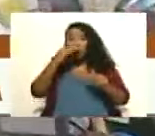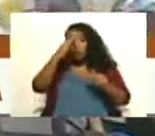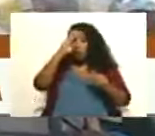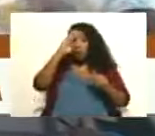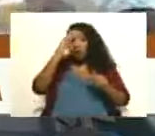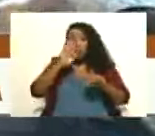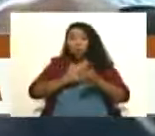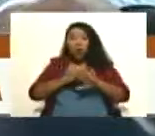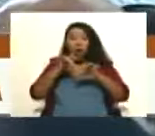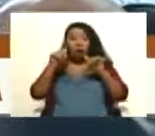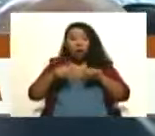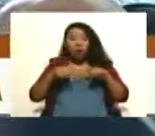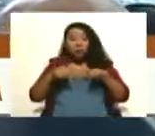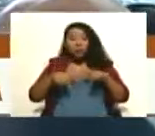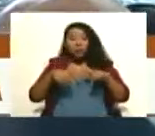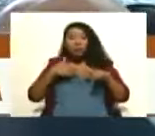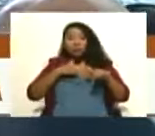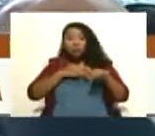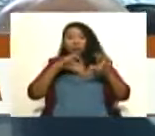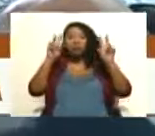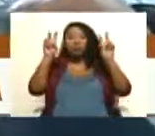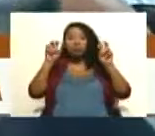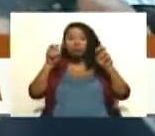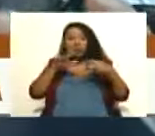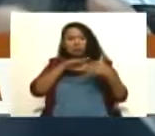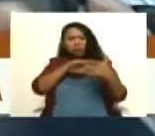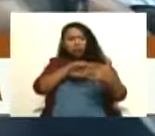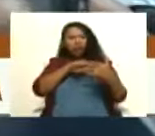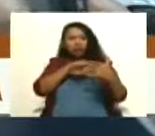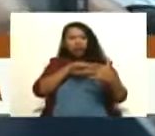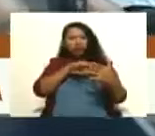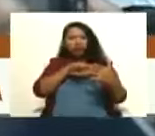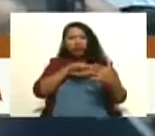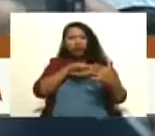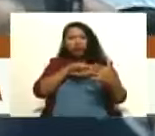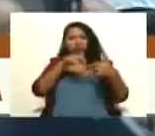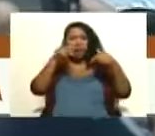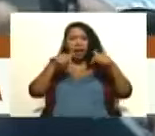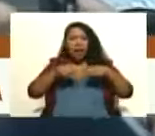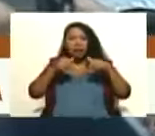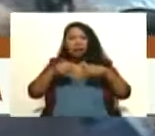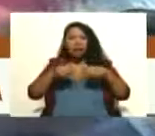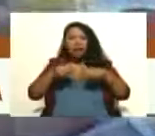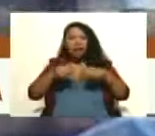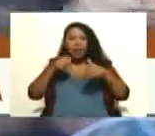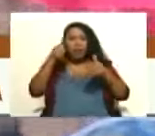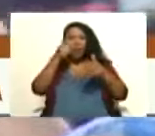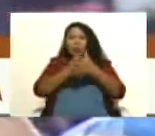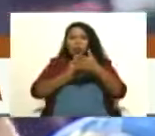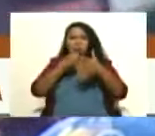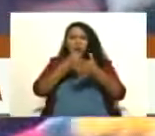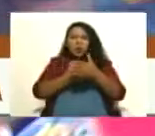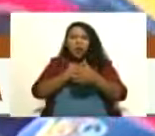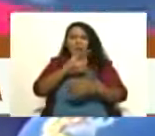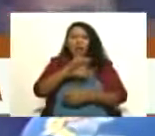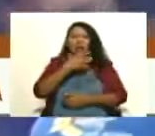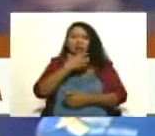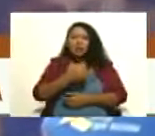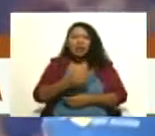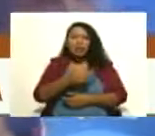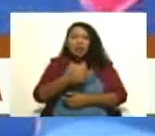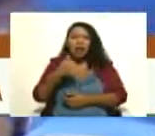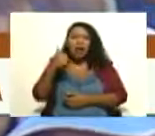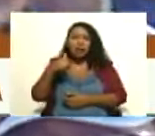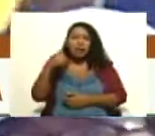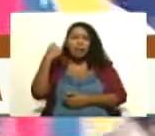porque esta es nuestra nueva batalla de San Félix. Esta es la lucha del 3 de diciembre en el referendo